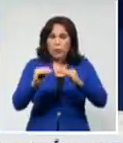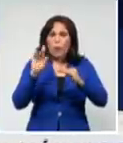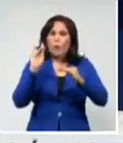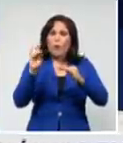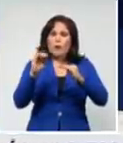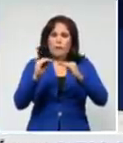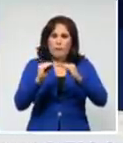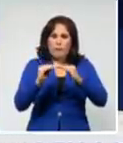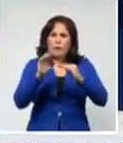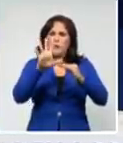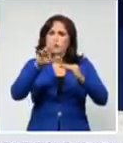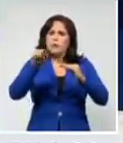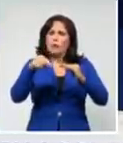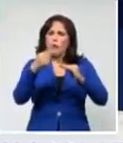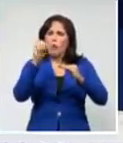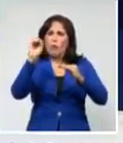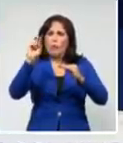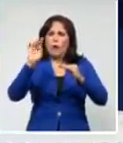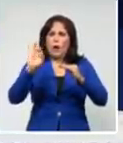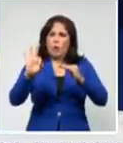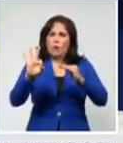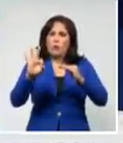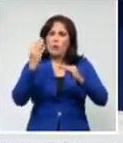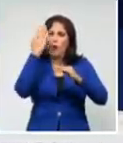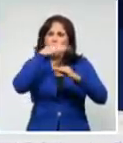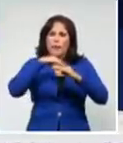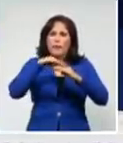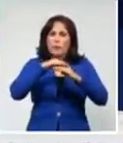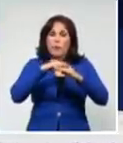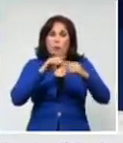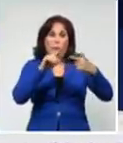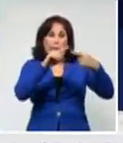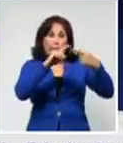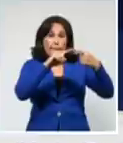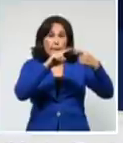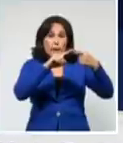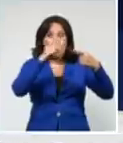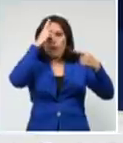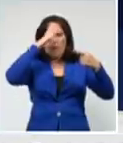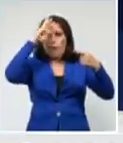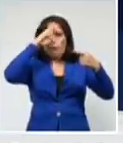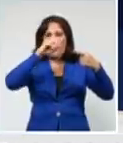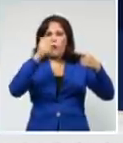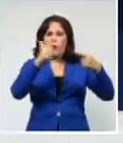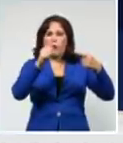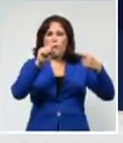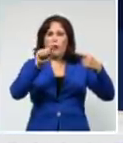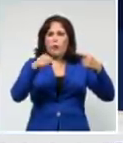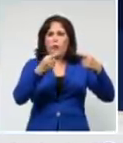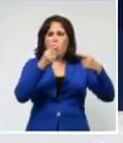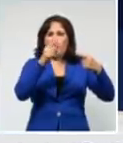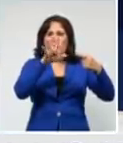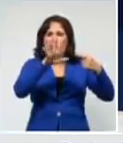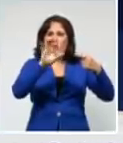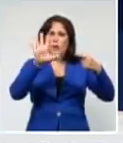con 5,8 y en primer lugar México con